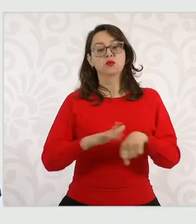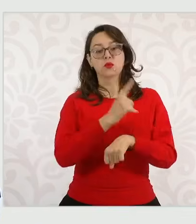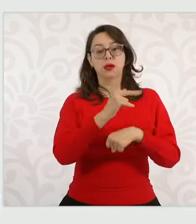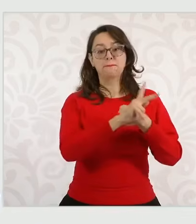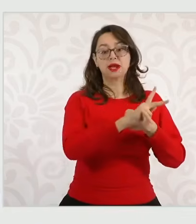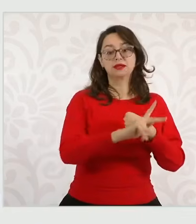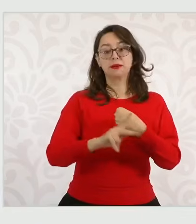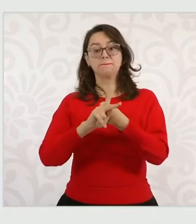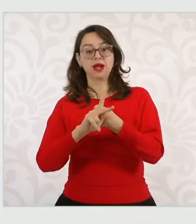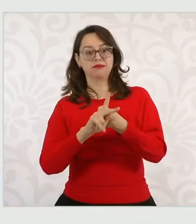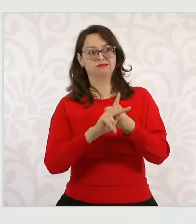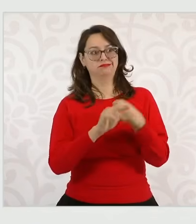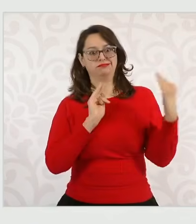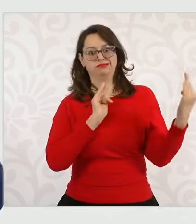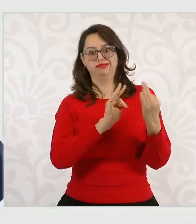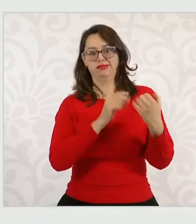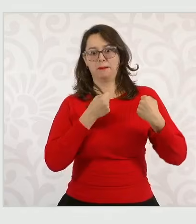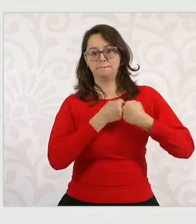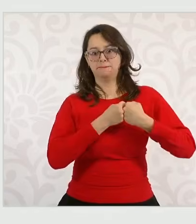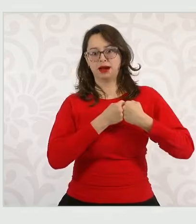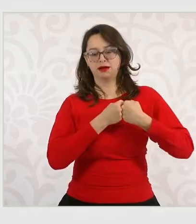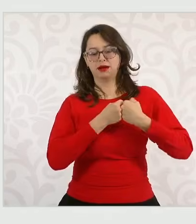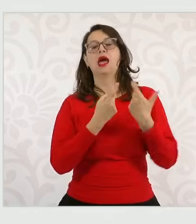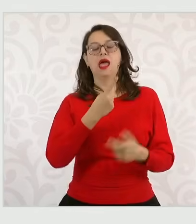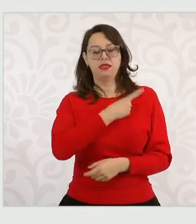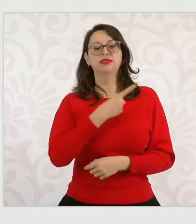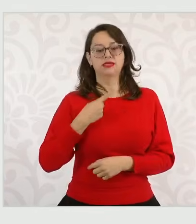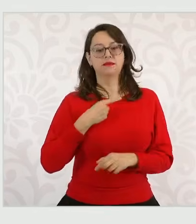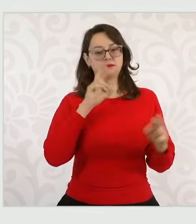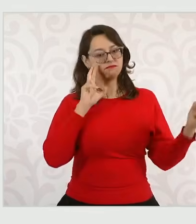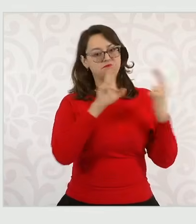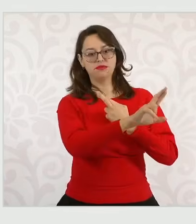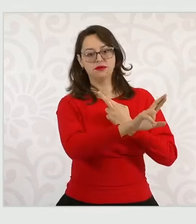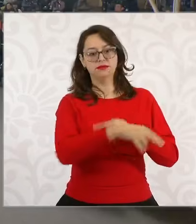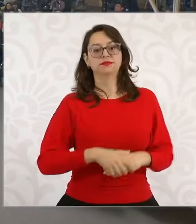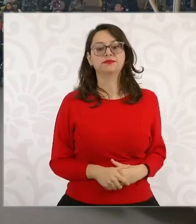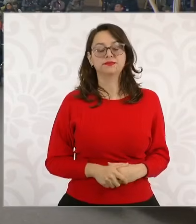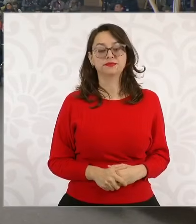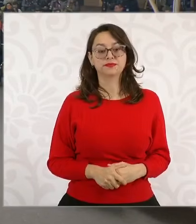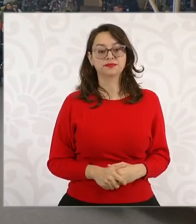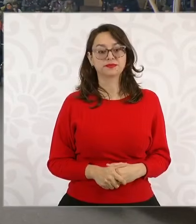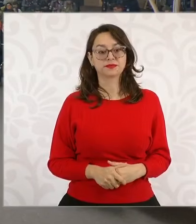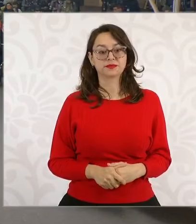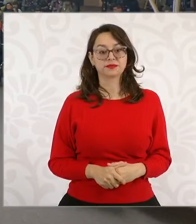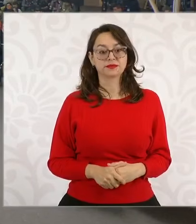naciones vecinas y tiene que mantenerse este respeto mutuo.